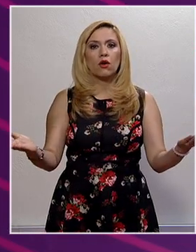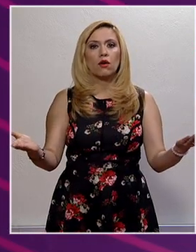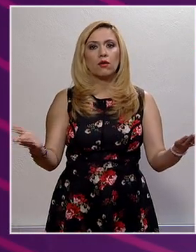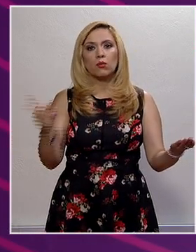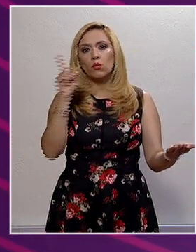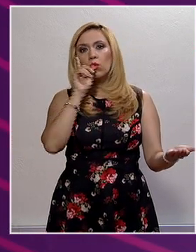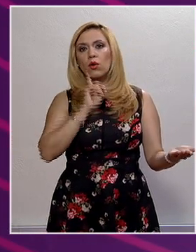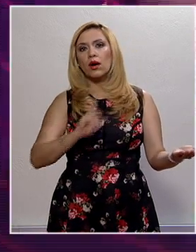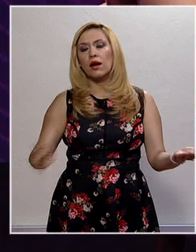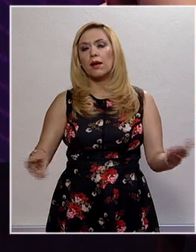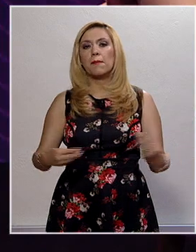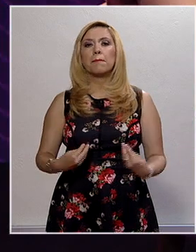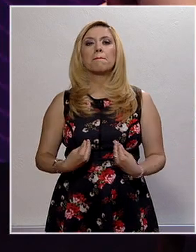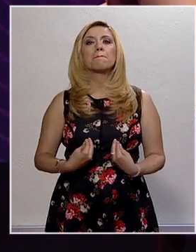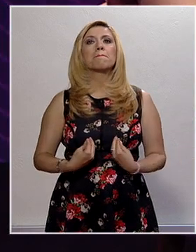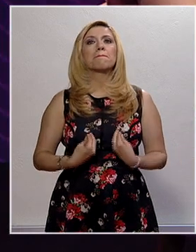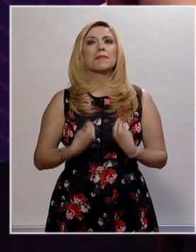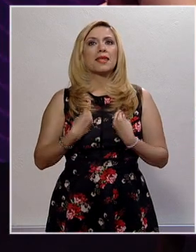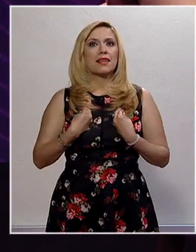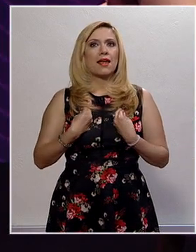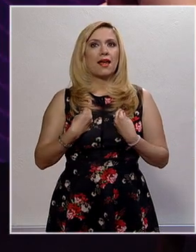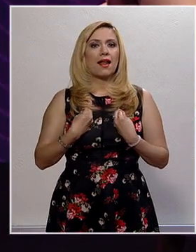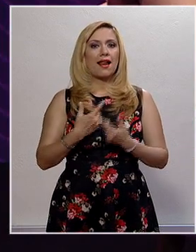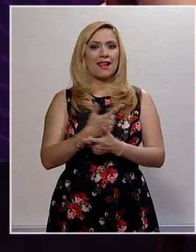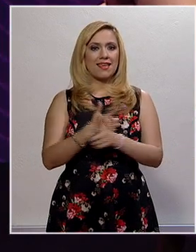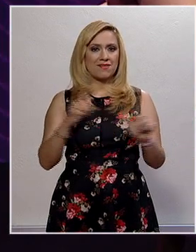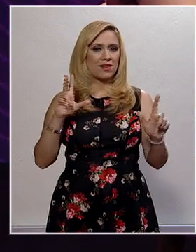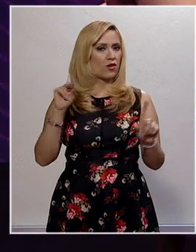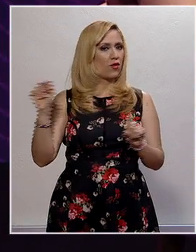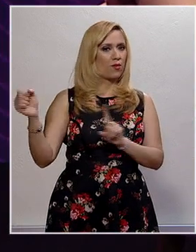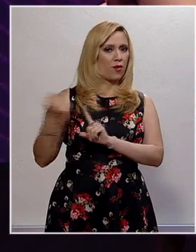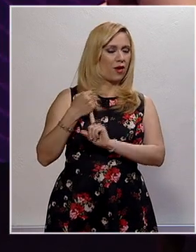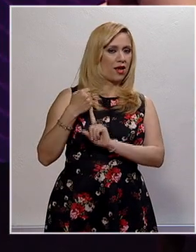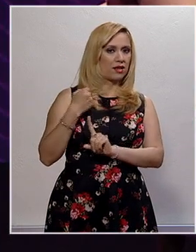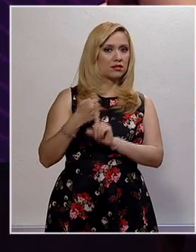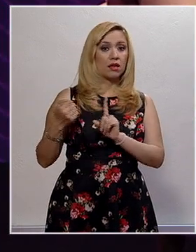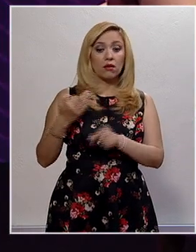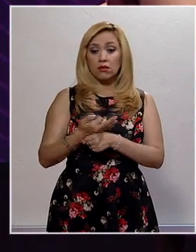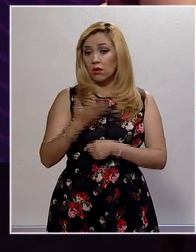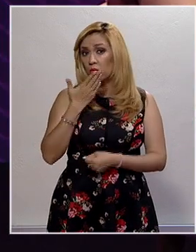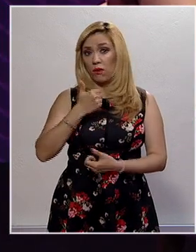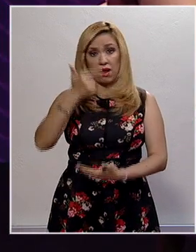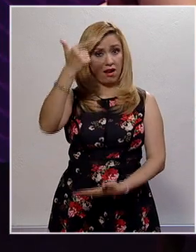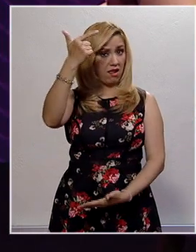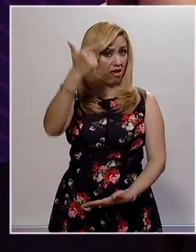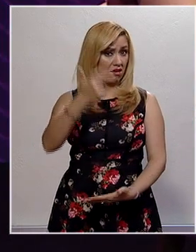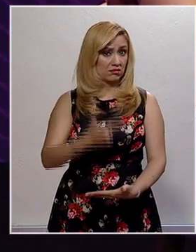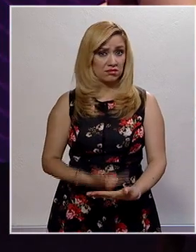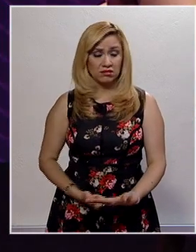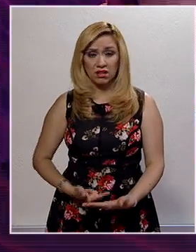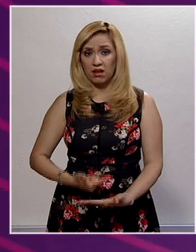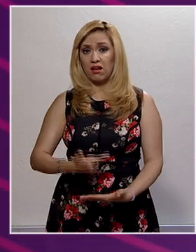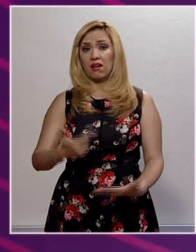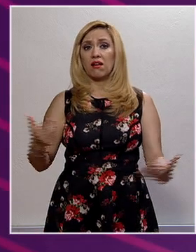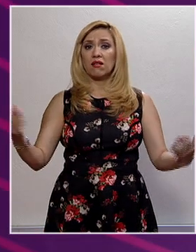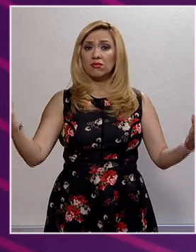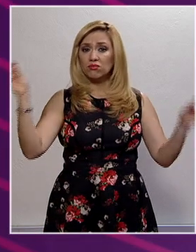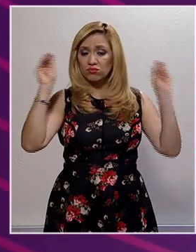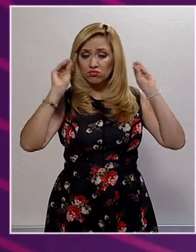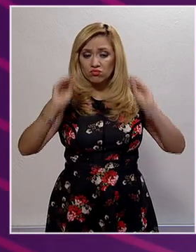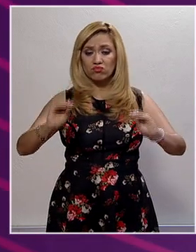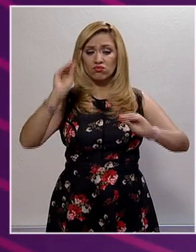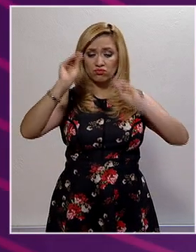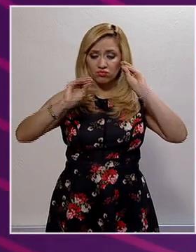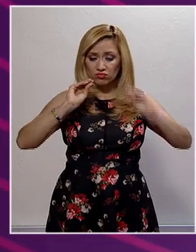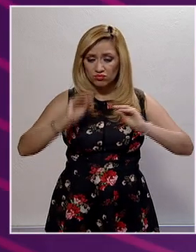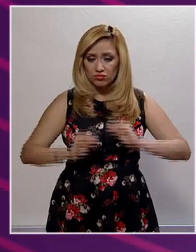de las Mujeres a una vida libre de violencia, y a la fecha no hay una base de datos integrada que